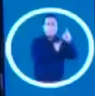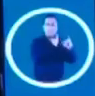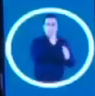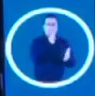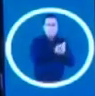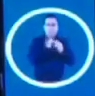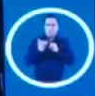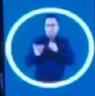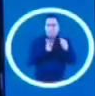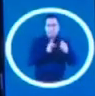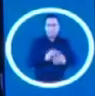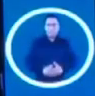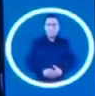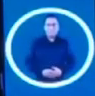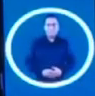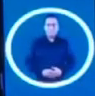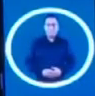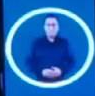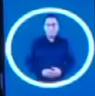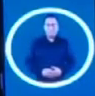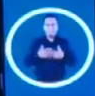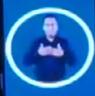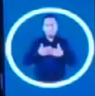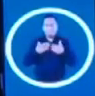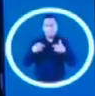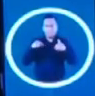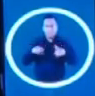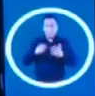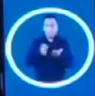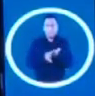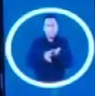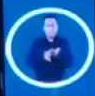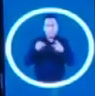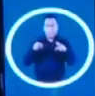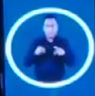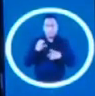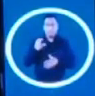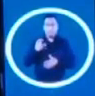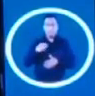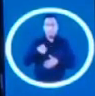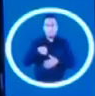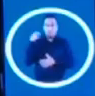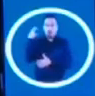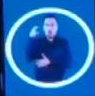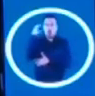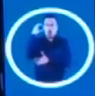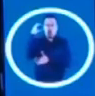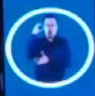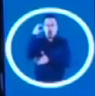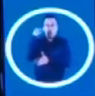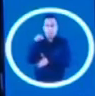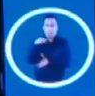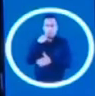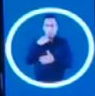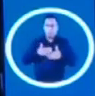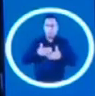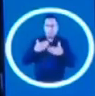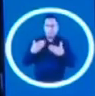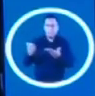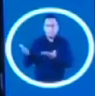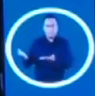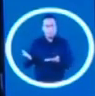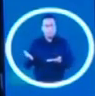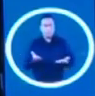Y entonces saludamos que nuestra capital, nuestro país, sea de alguna manera quien